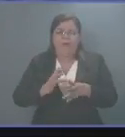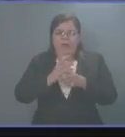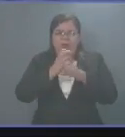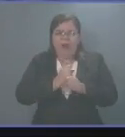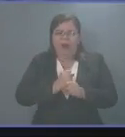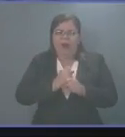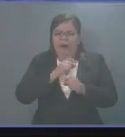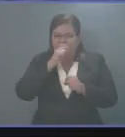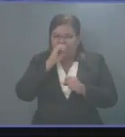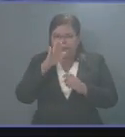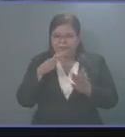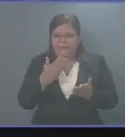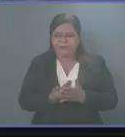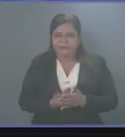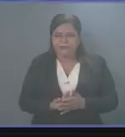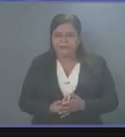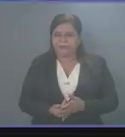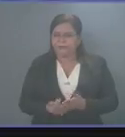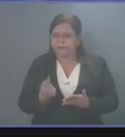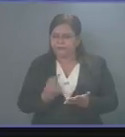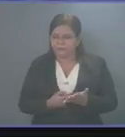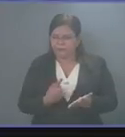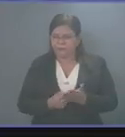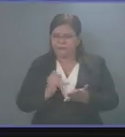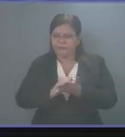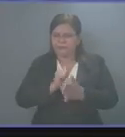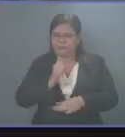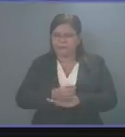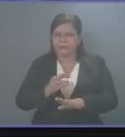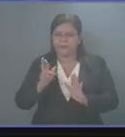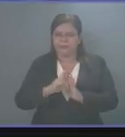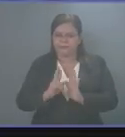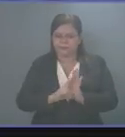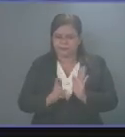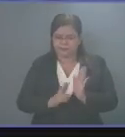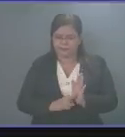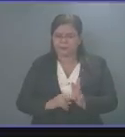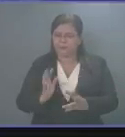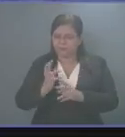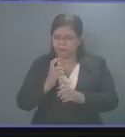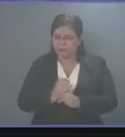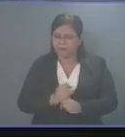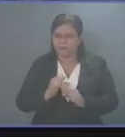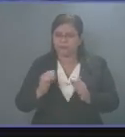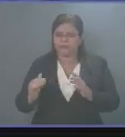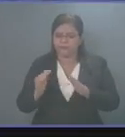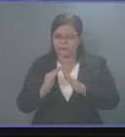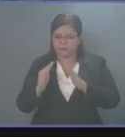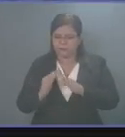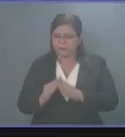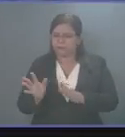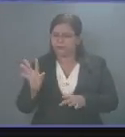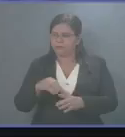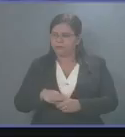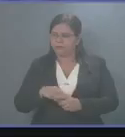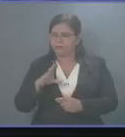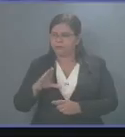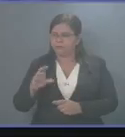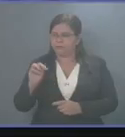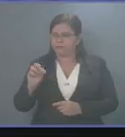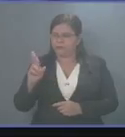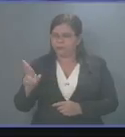Mobiliarias, a través de la cual se creó el Registro de Garantías Mobiliarias como parte del Centro Nacional de